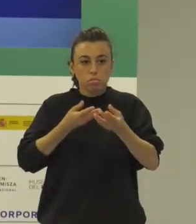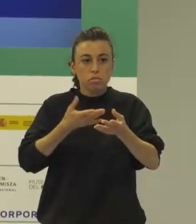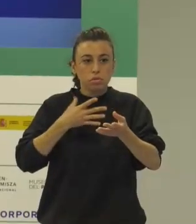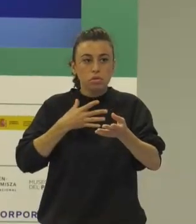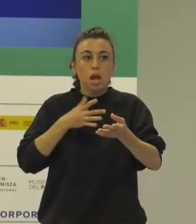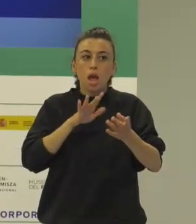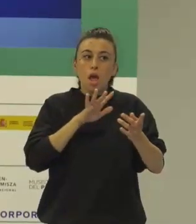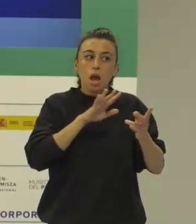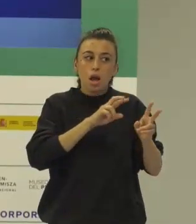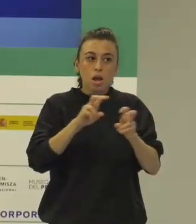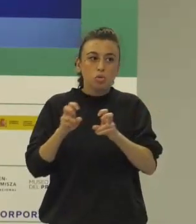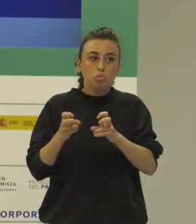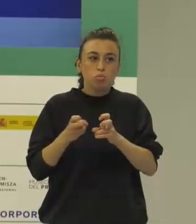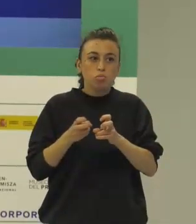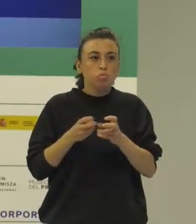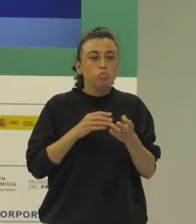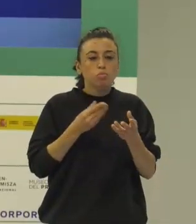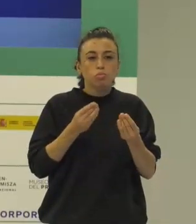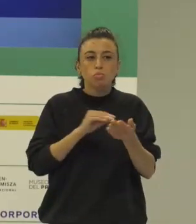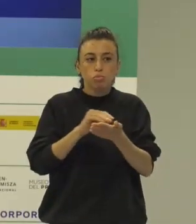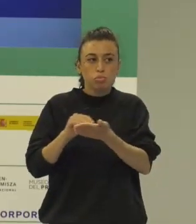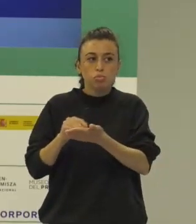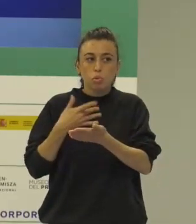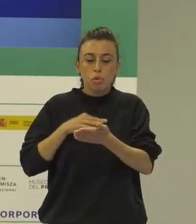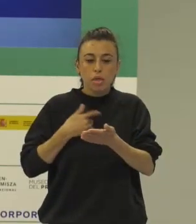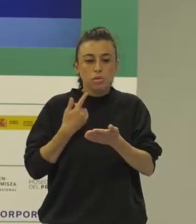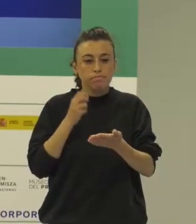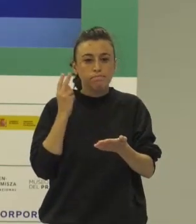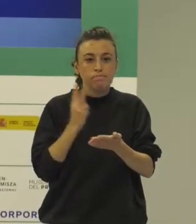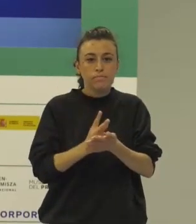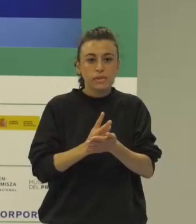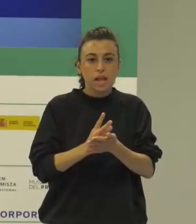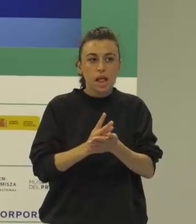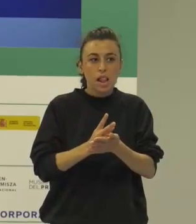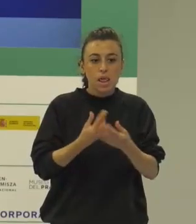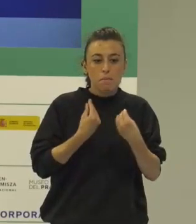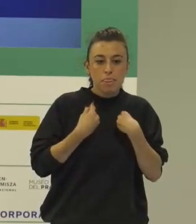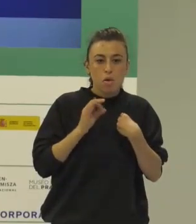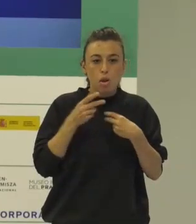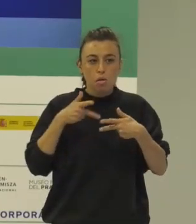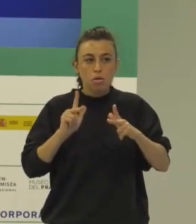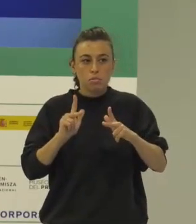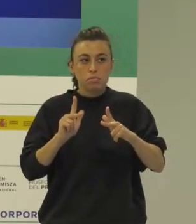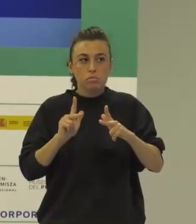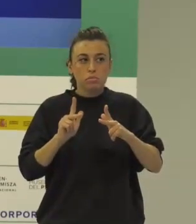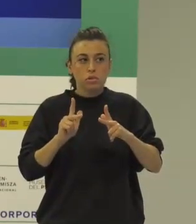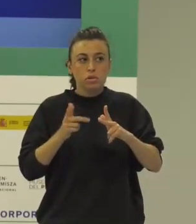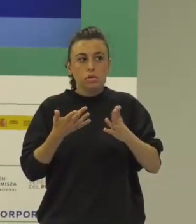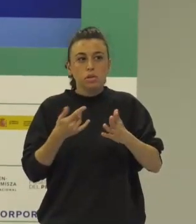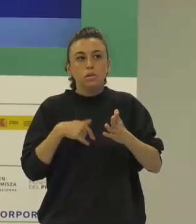o la libertad, me parece que para los periodistas españoles, América Latina es un ejemplo admirable, ¿no? Entonces, quiero saber un poco vuestra